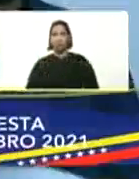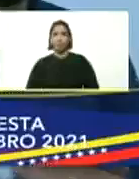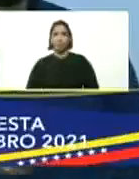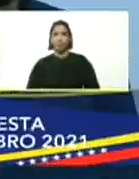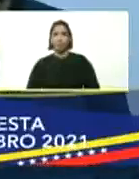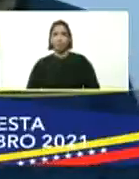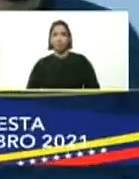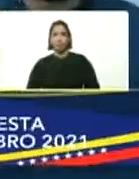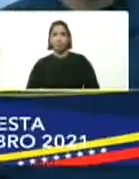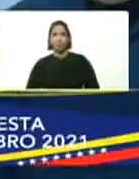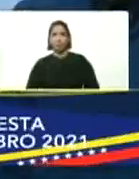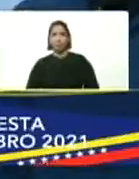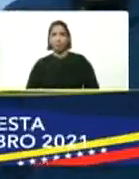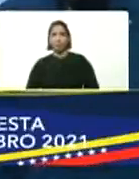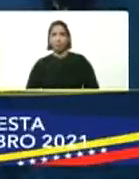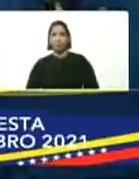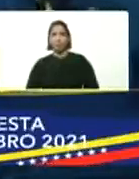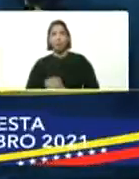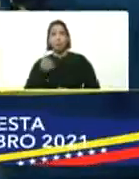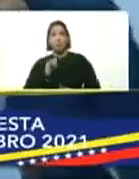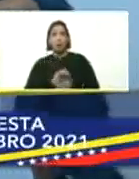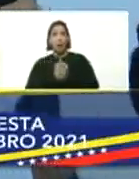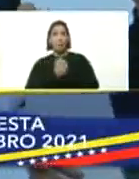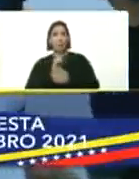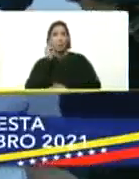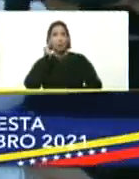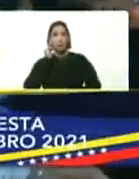aquí hay una amiga.